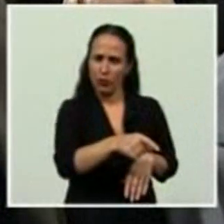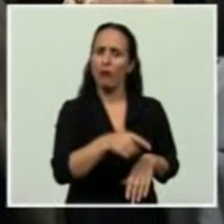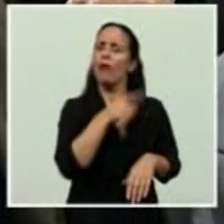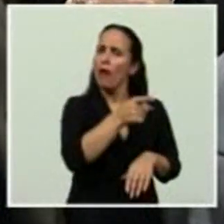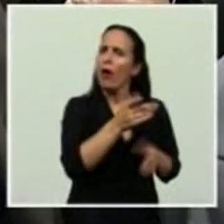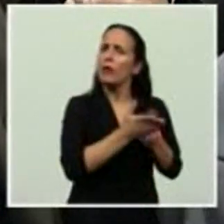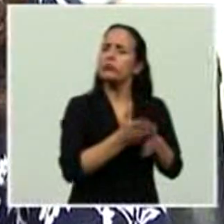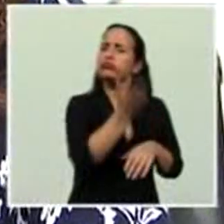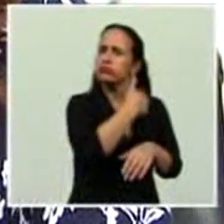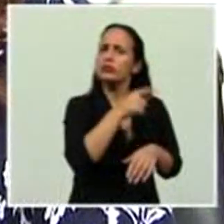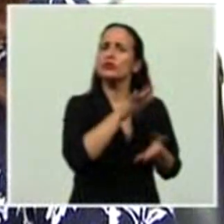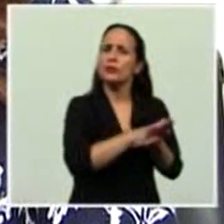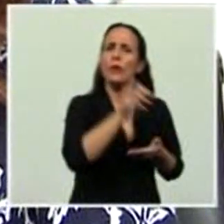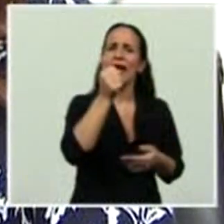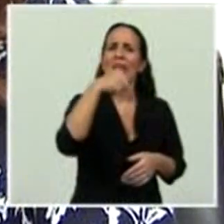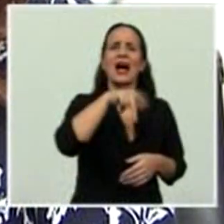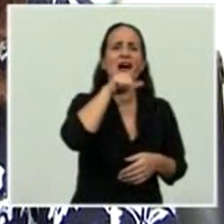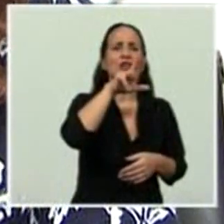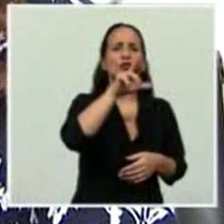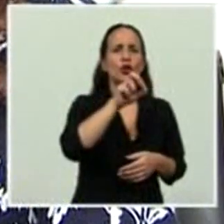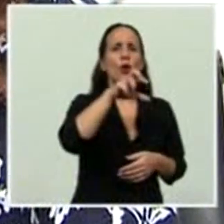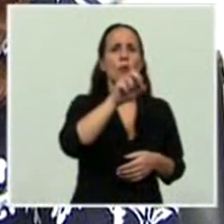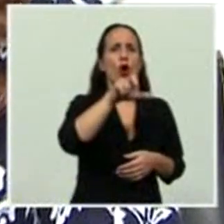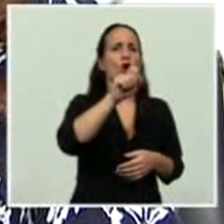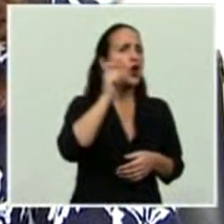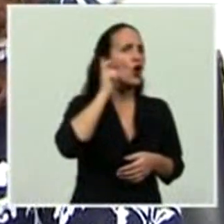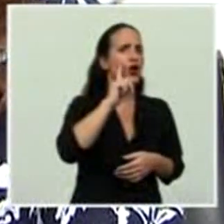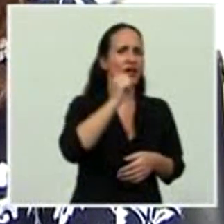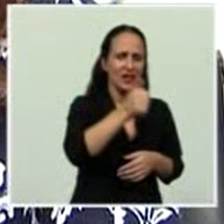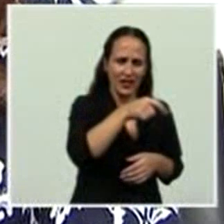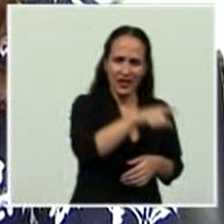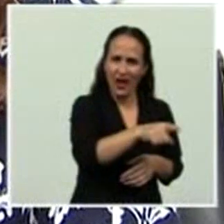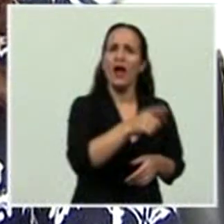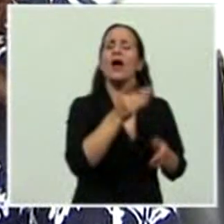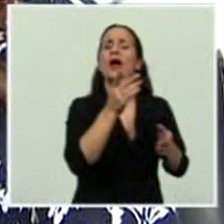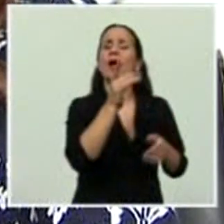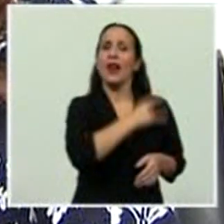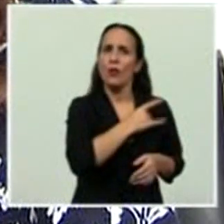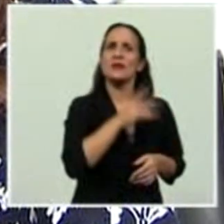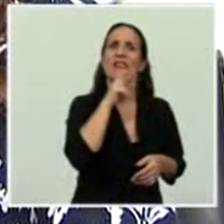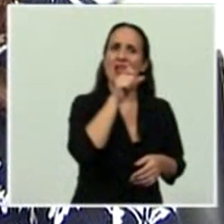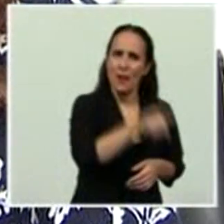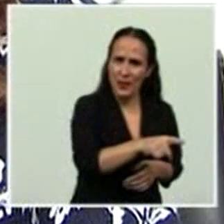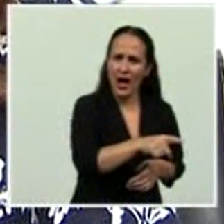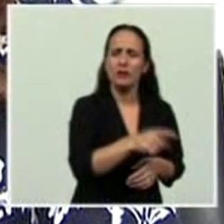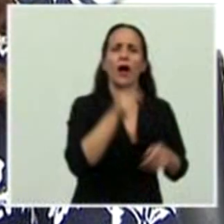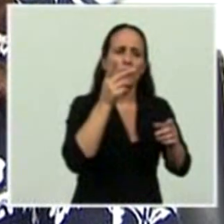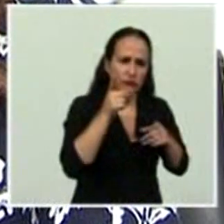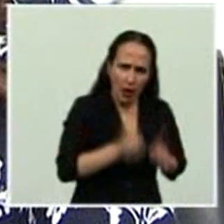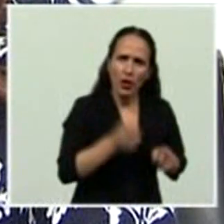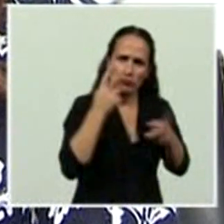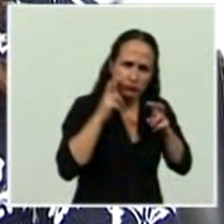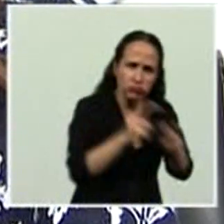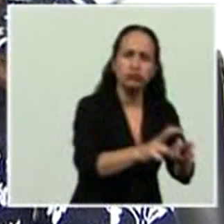84 de antropología en la facultad de ciencias naturales y museo de la Universidad Nacional de la plata realizó la carrera de investigación en